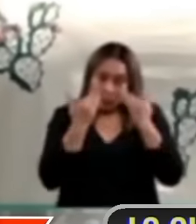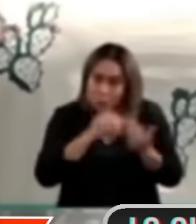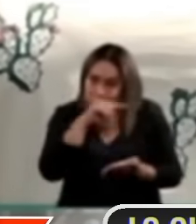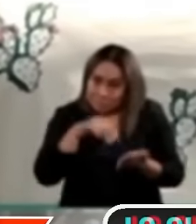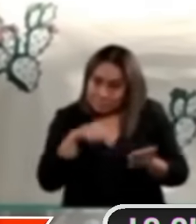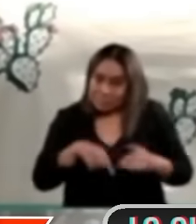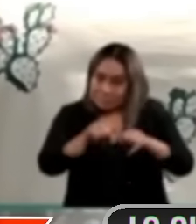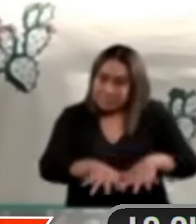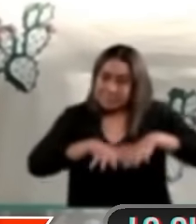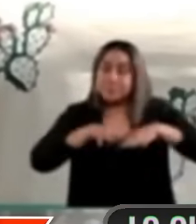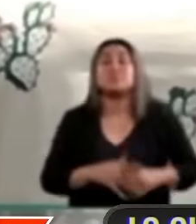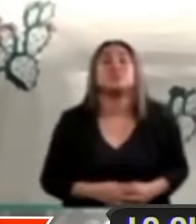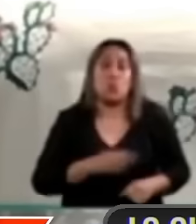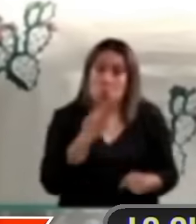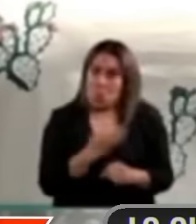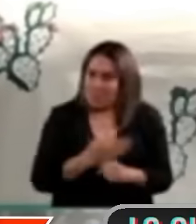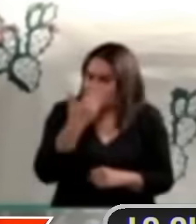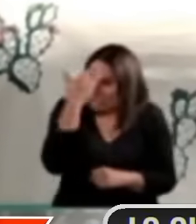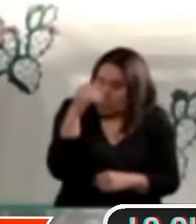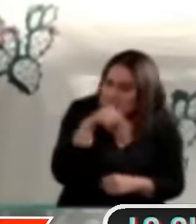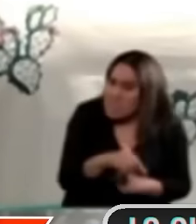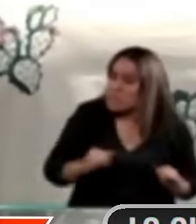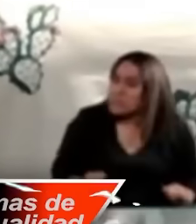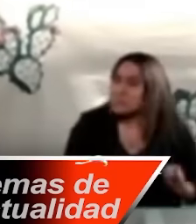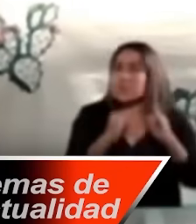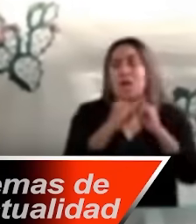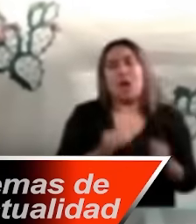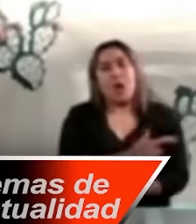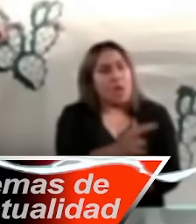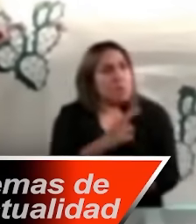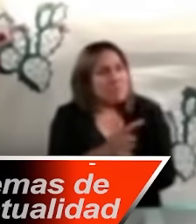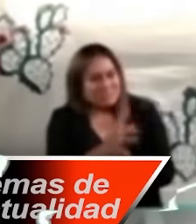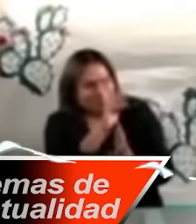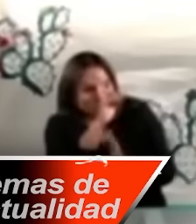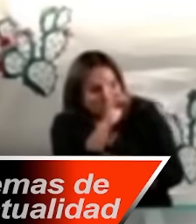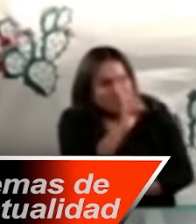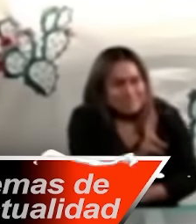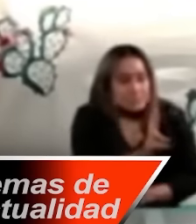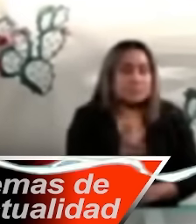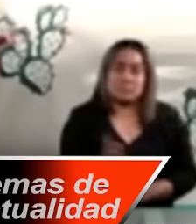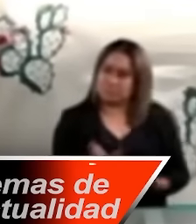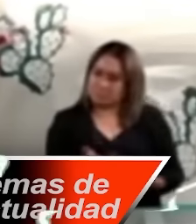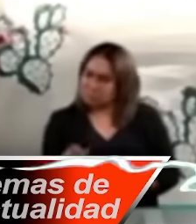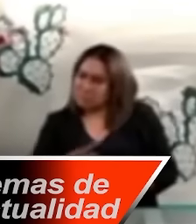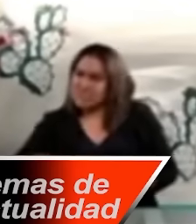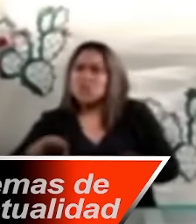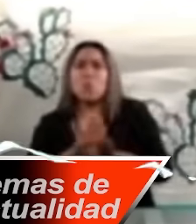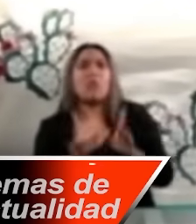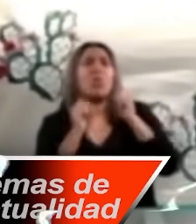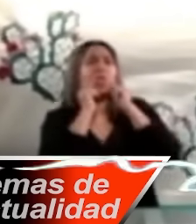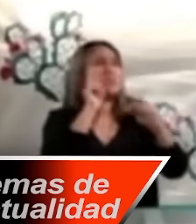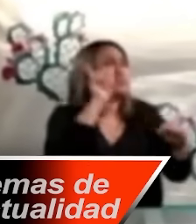Este es un acto institucional, republicano y solemne, que pretenden y han corrompido